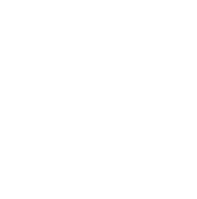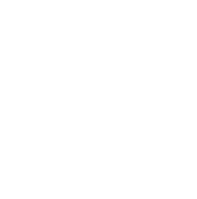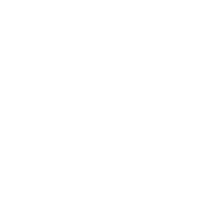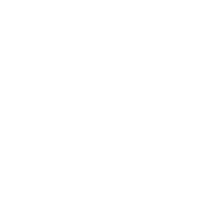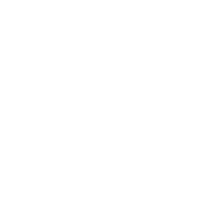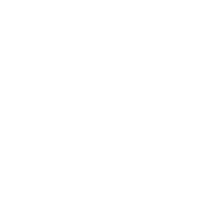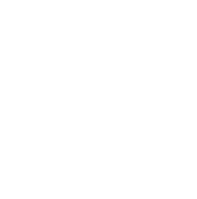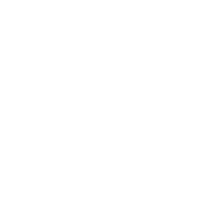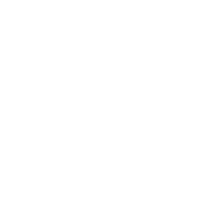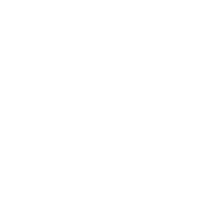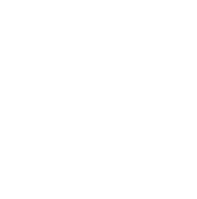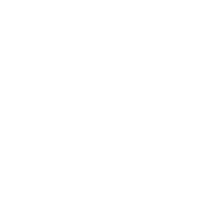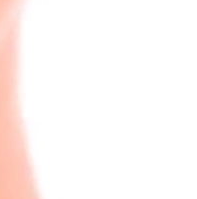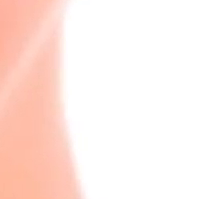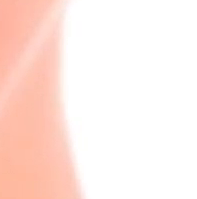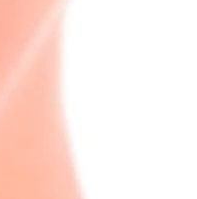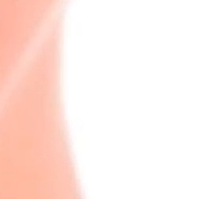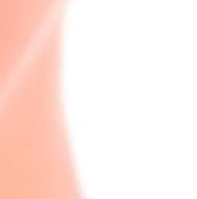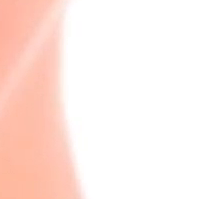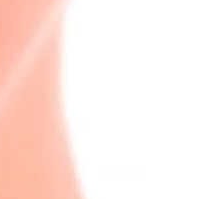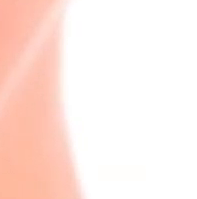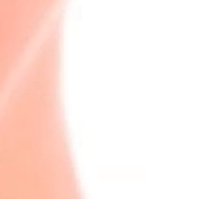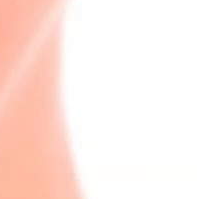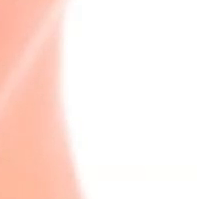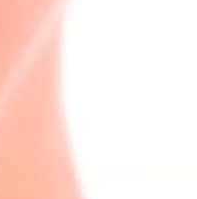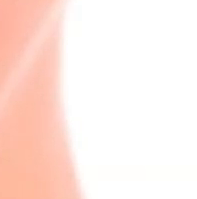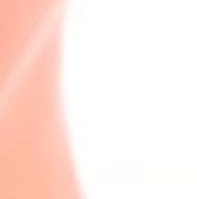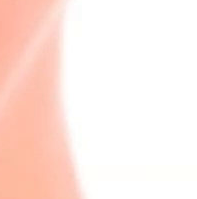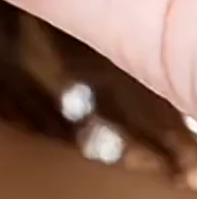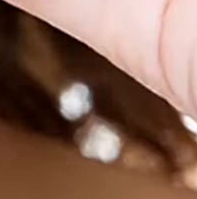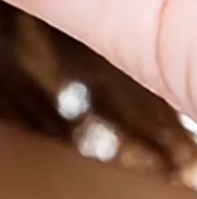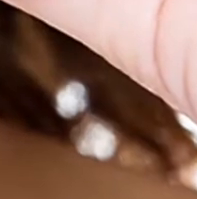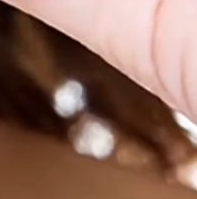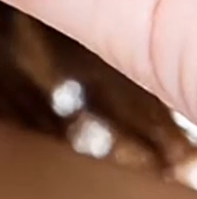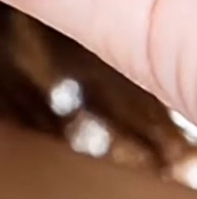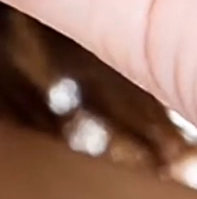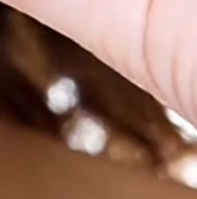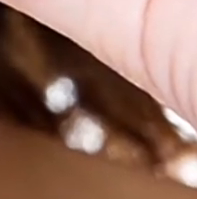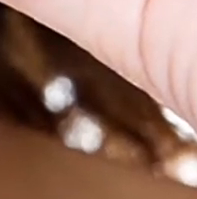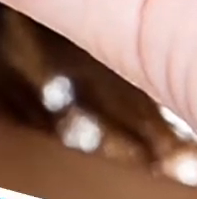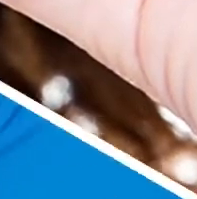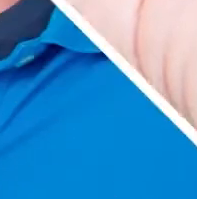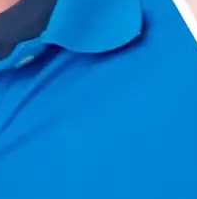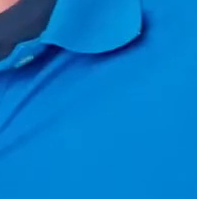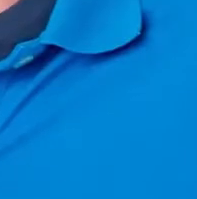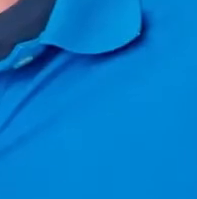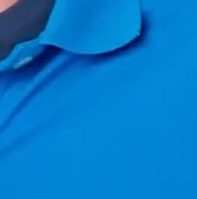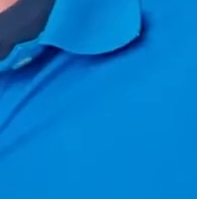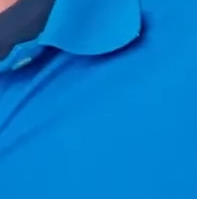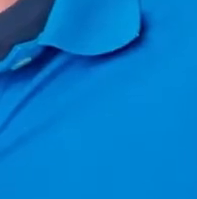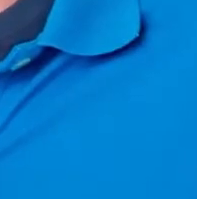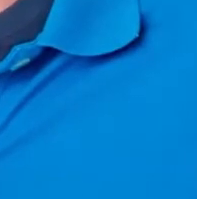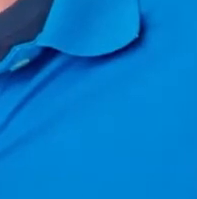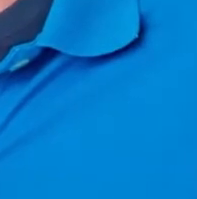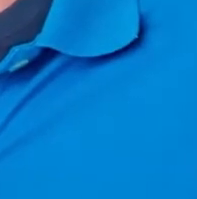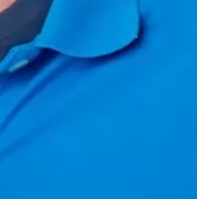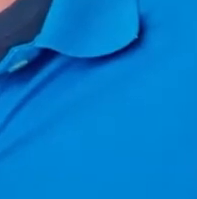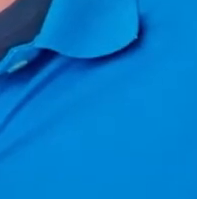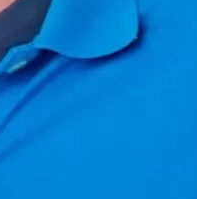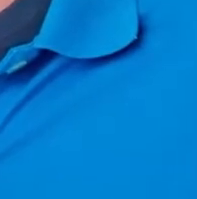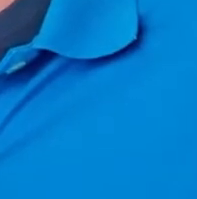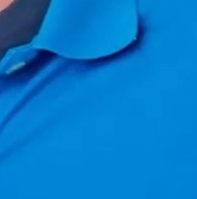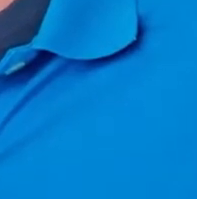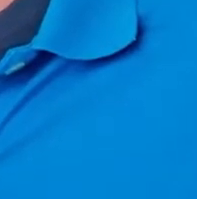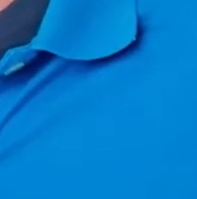En Cron disponemos de todos los sistemas modernos y la última tecnología para adaptarnos a tus gustos y presupuesto. No existe límite de edad para hacerse